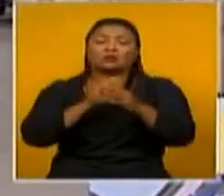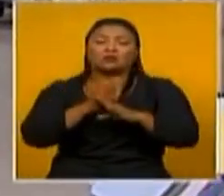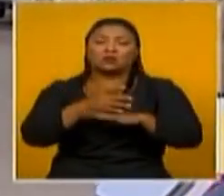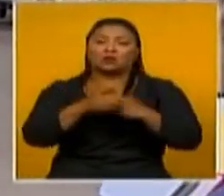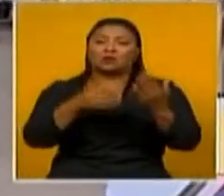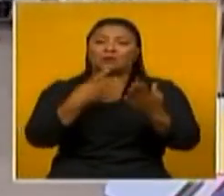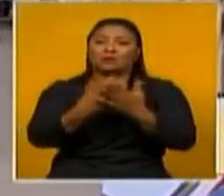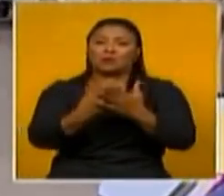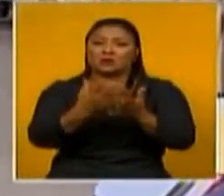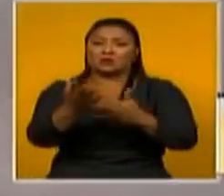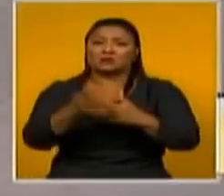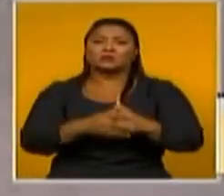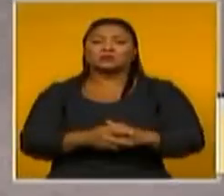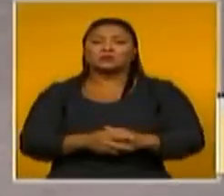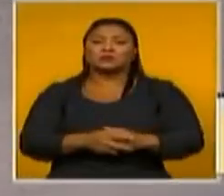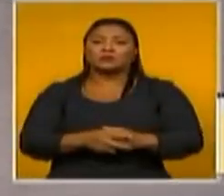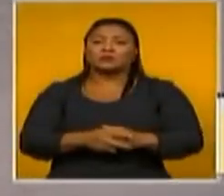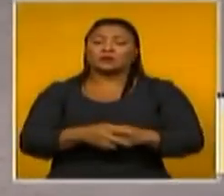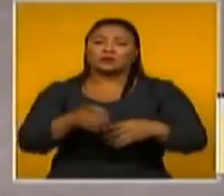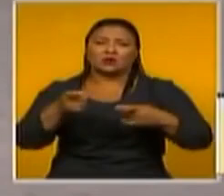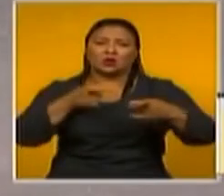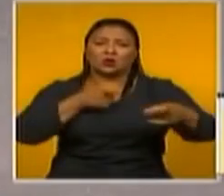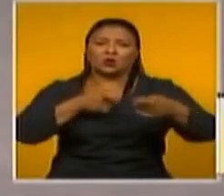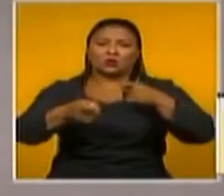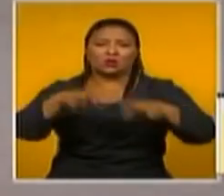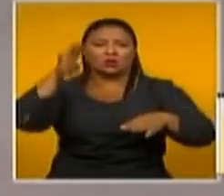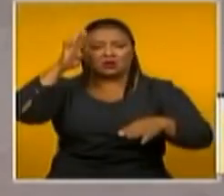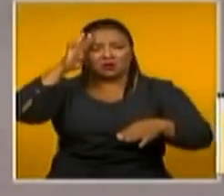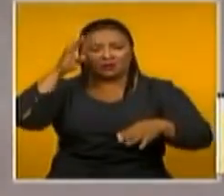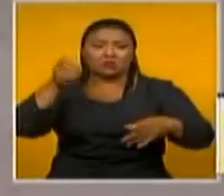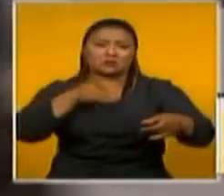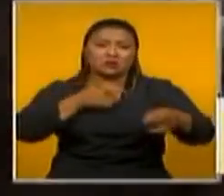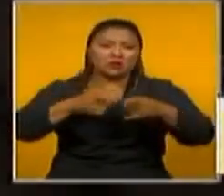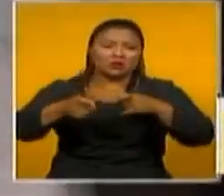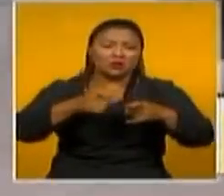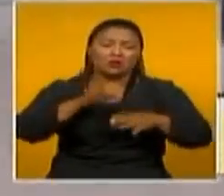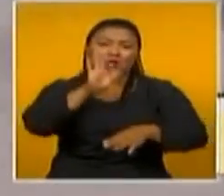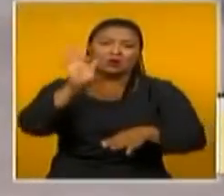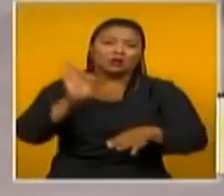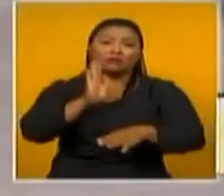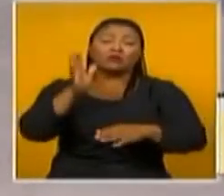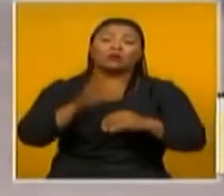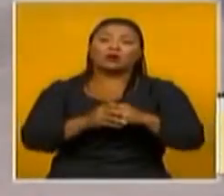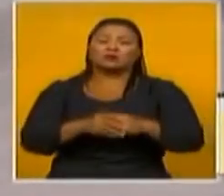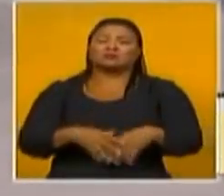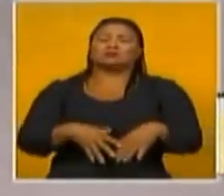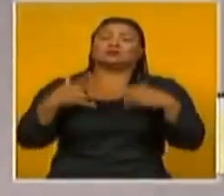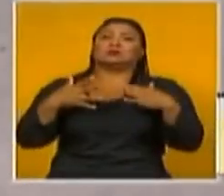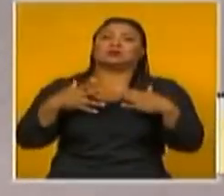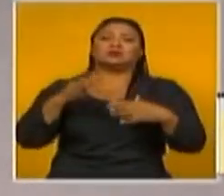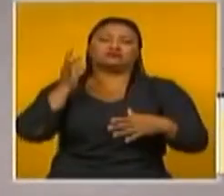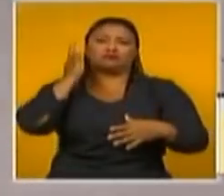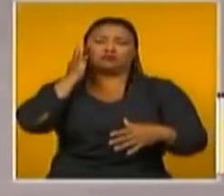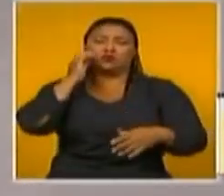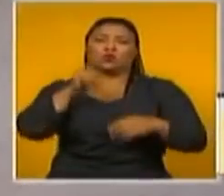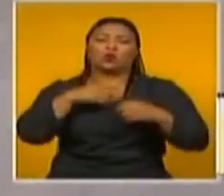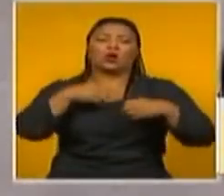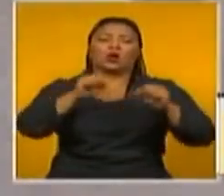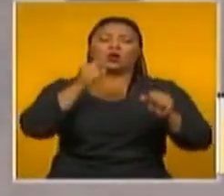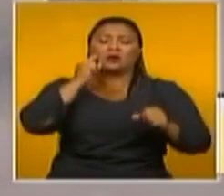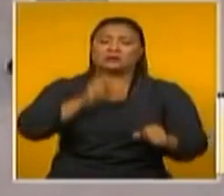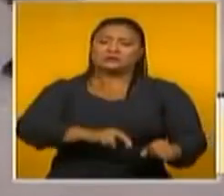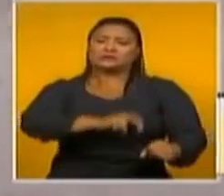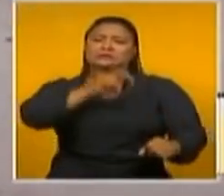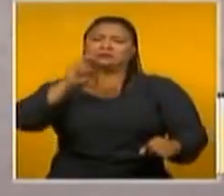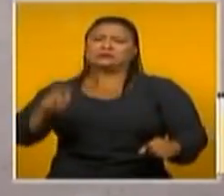la autoridad competente. El control de rutina que efectuaba la policía en el sector de La Florida asustó a la muchacha, quien se bajó de una tricimoto